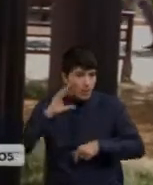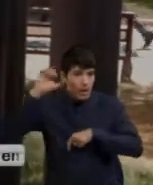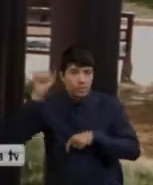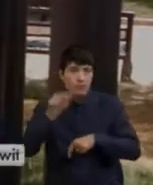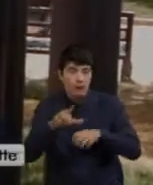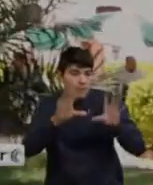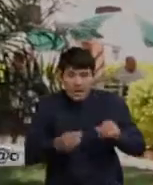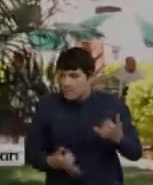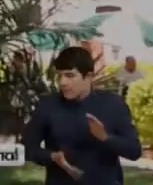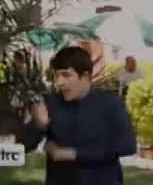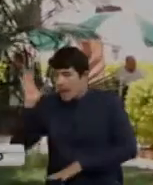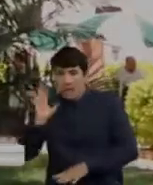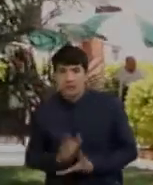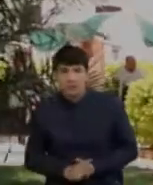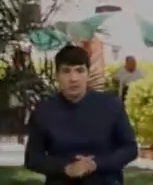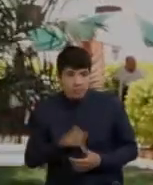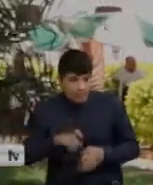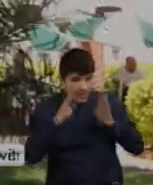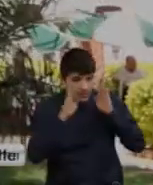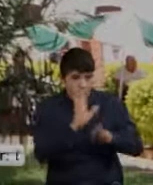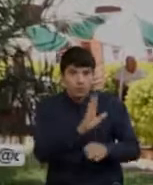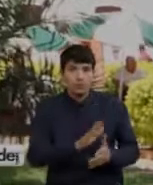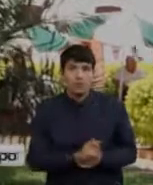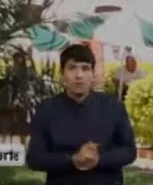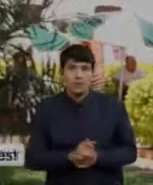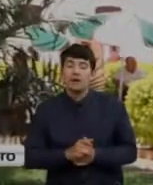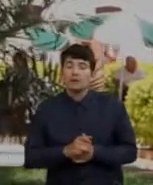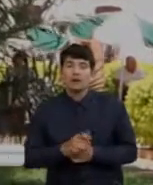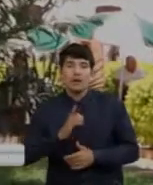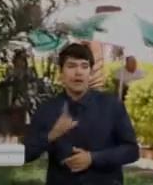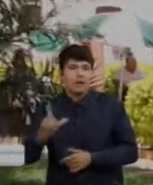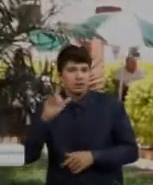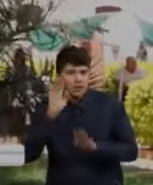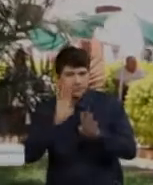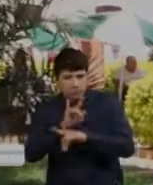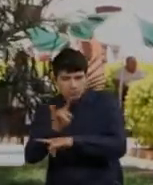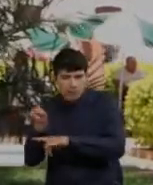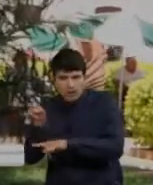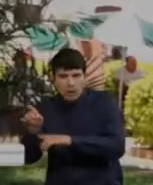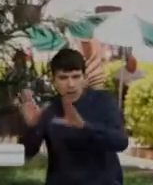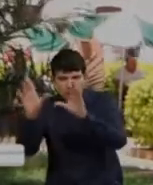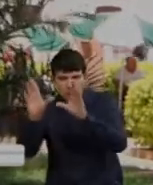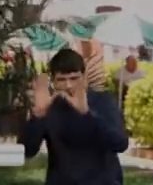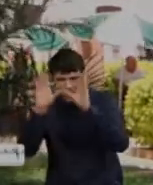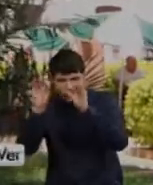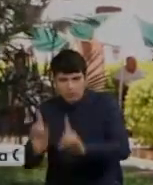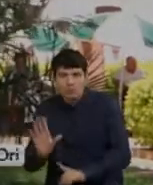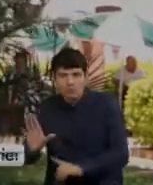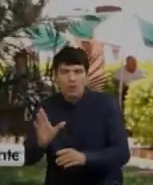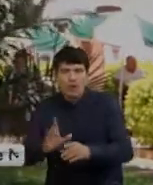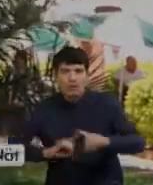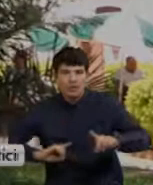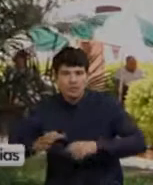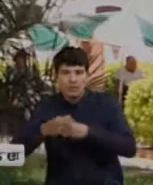apaga y vámonos voceros ciudadanos han indicado que estarán muy cerca a las decisiones que toma el consejo municipal y la administración local en